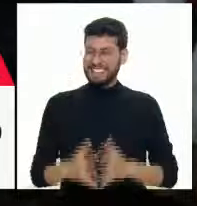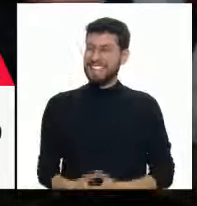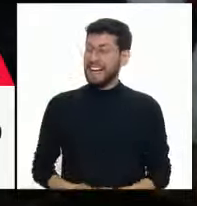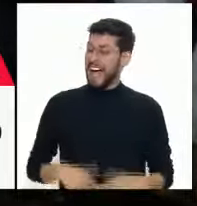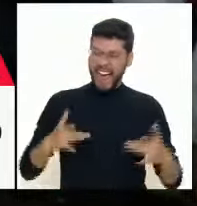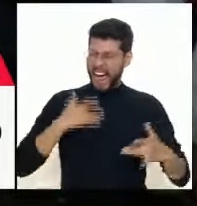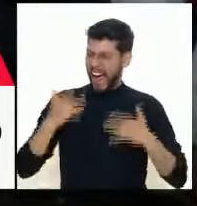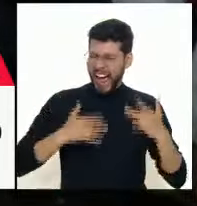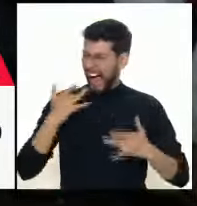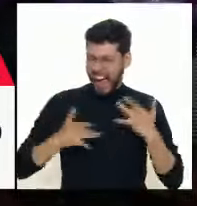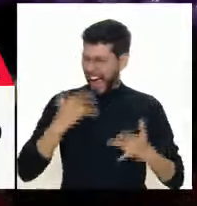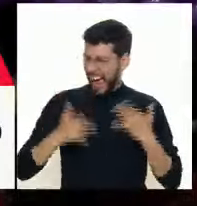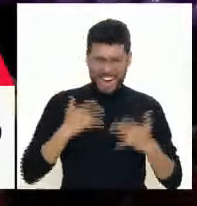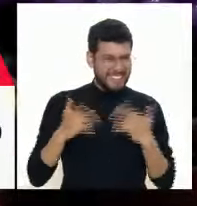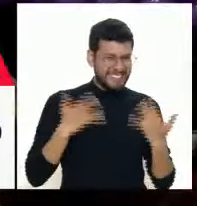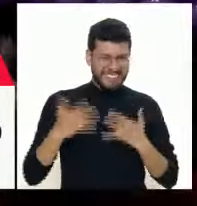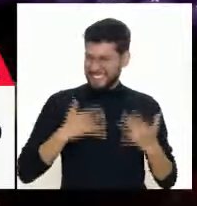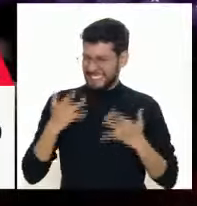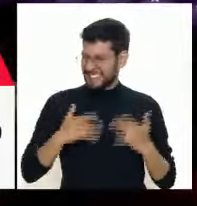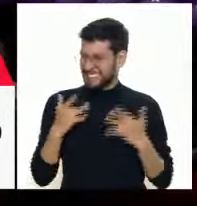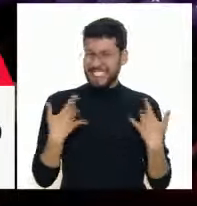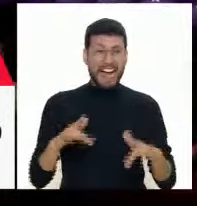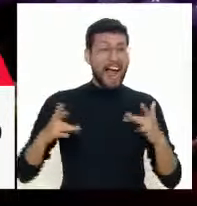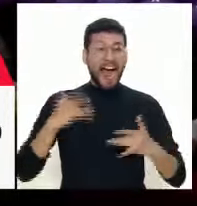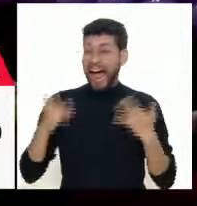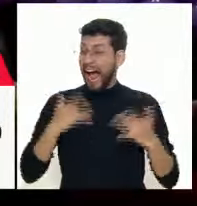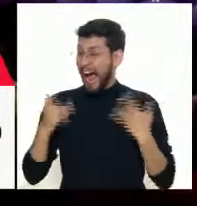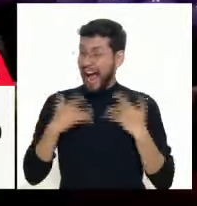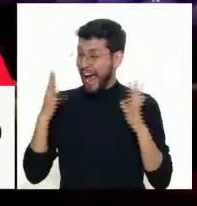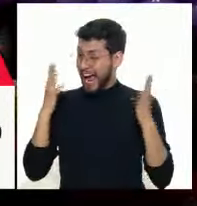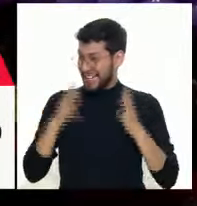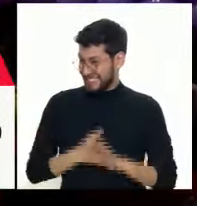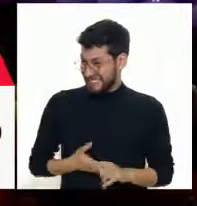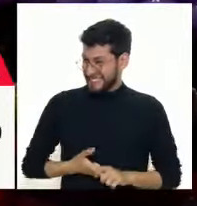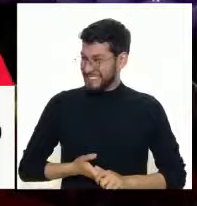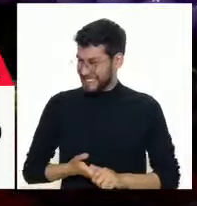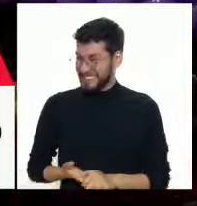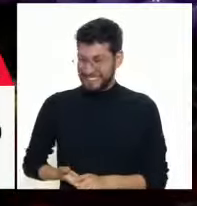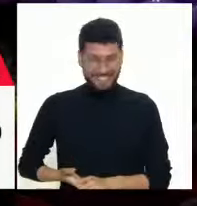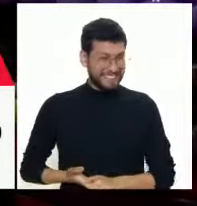¡Qué emoción! ¡Qué emoción! ¡Qué emoción!